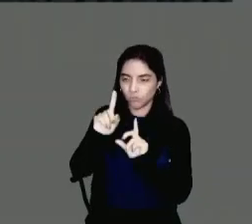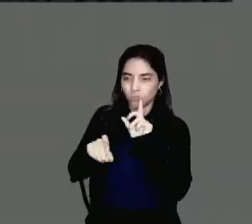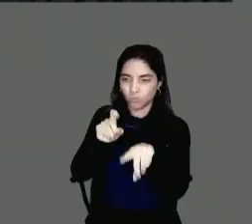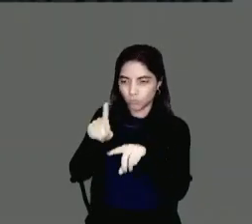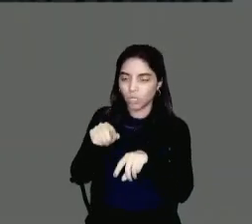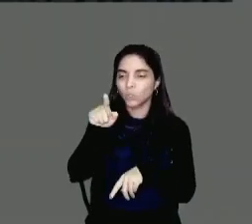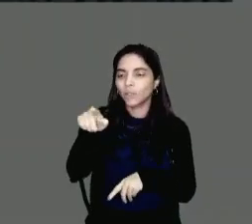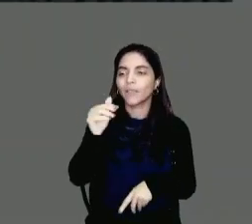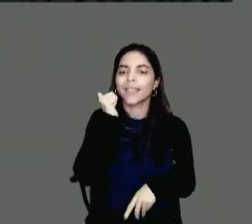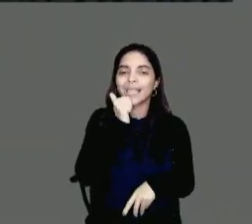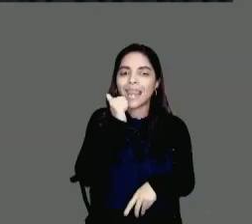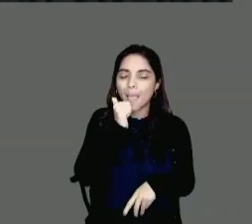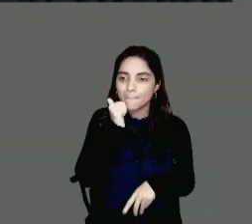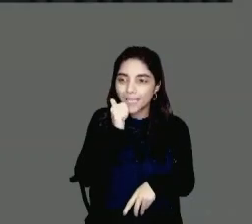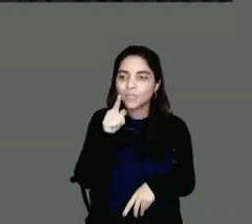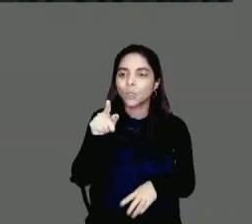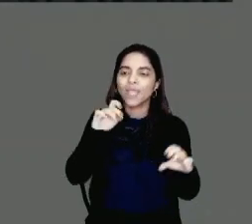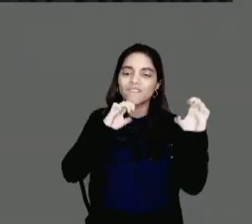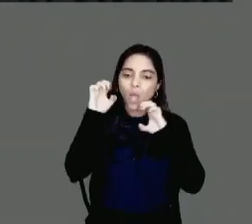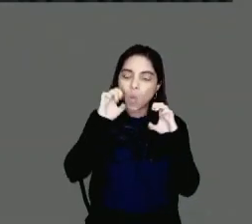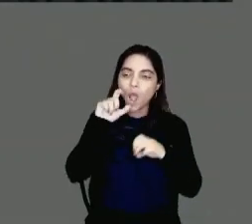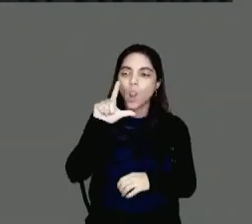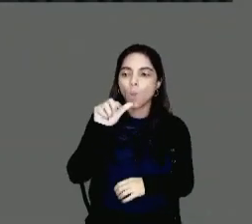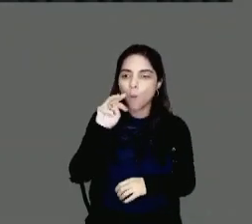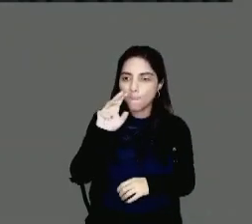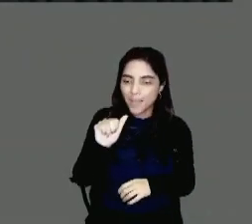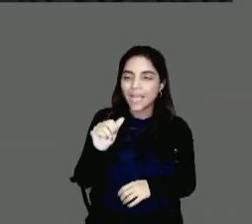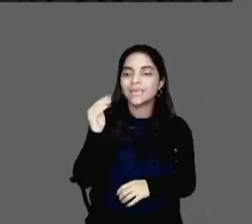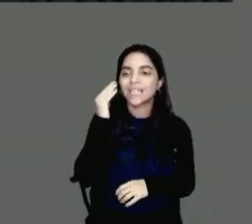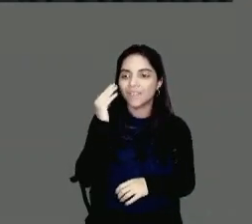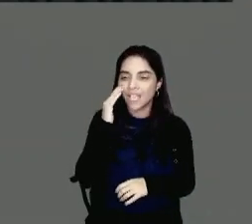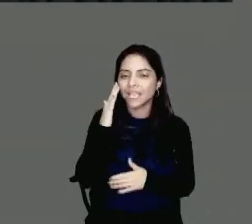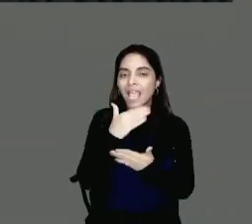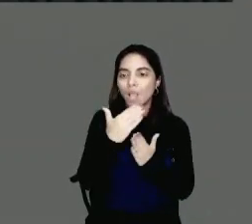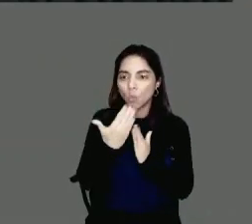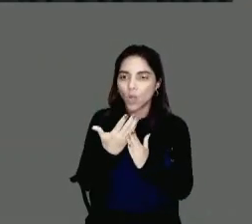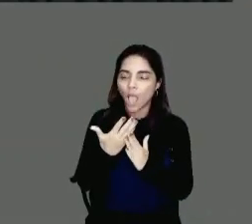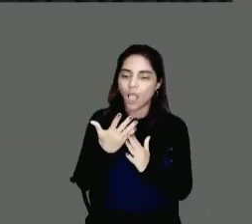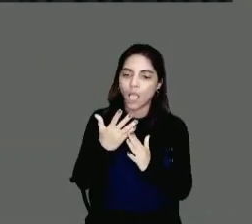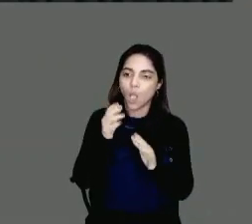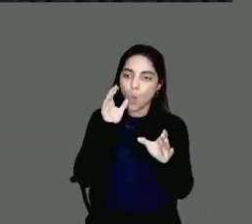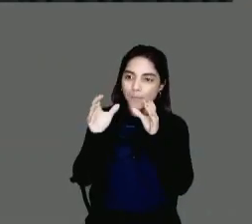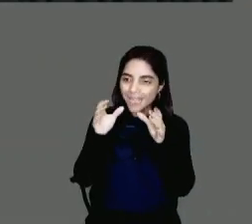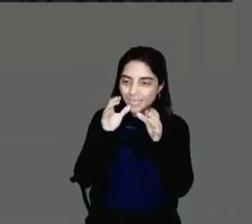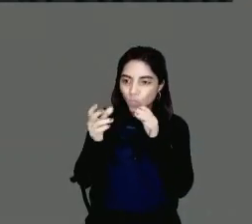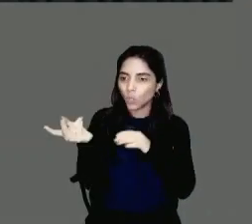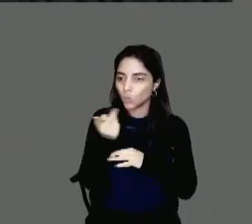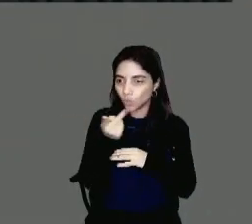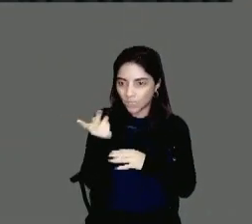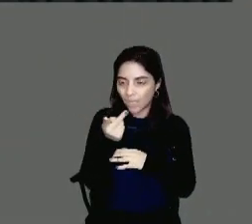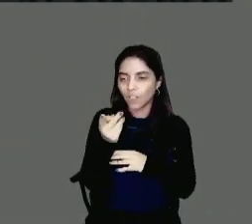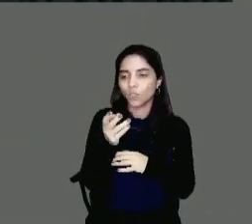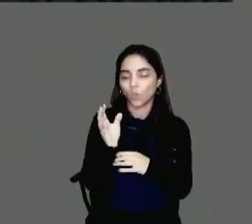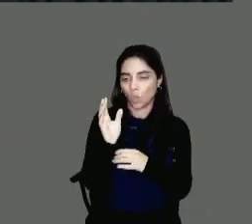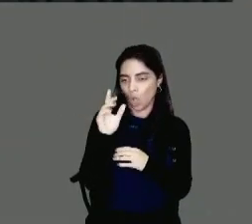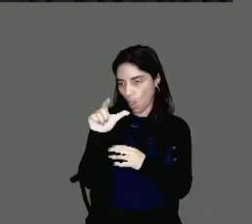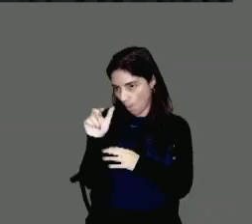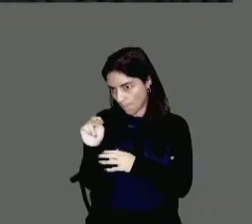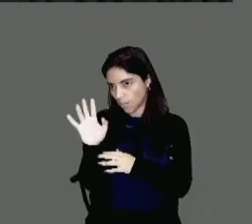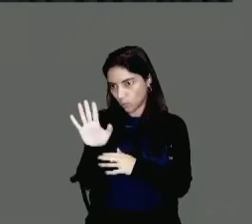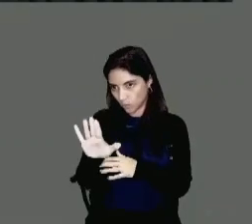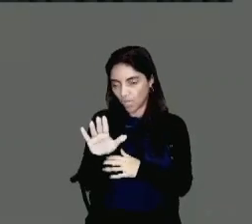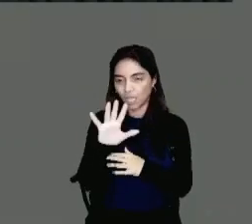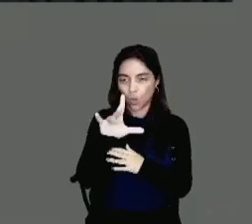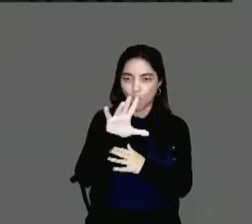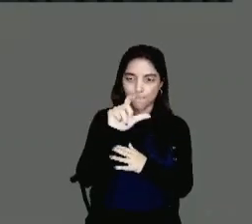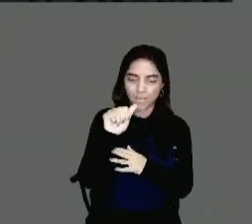diariamente evaluaba a luma y que habían una serie de comunicaciones que existían entre usted y luma o desde entre su